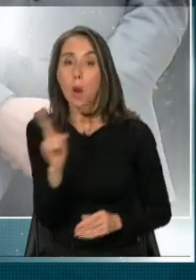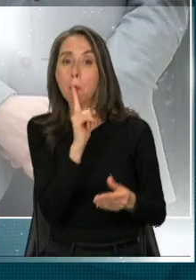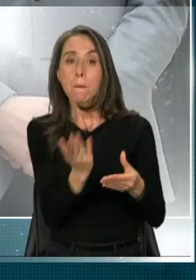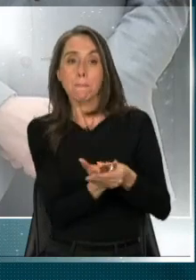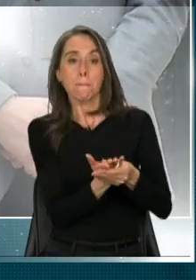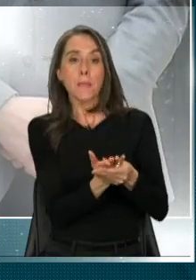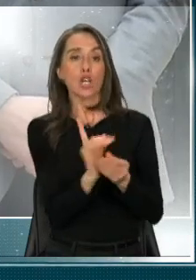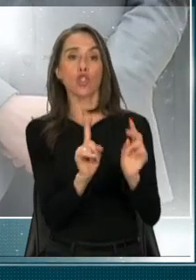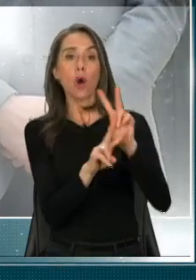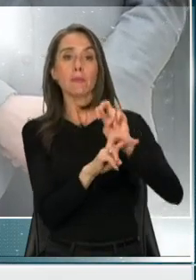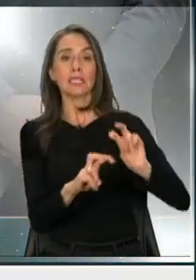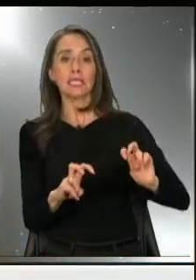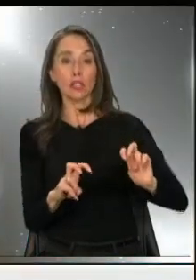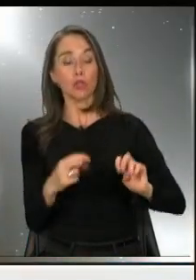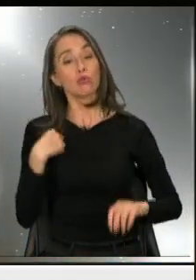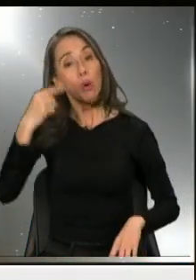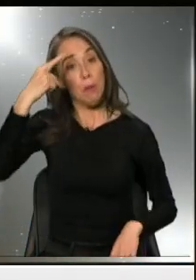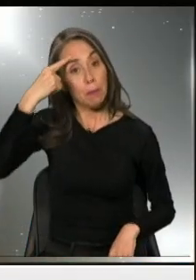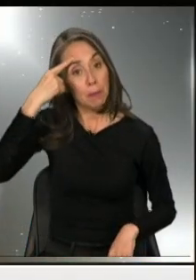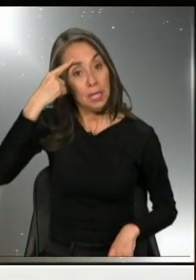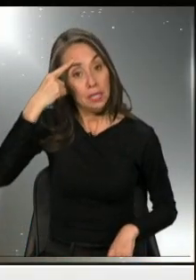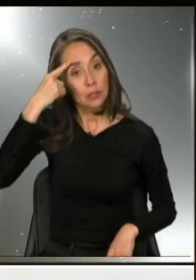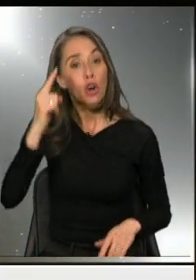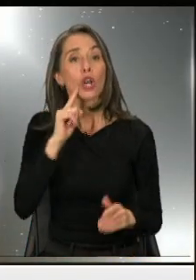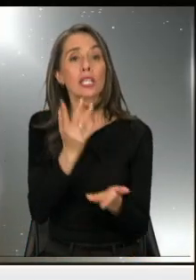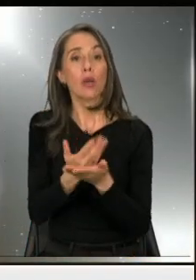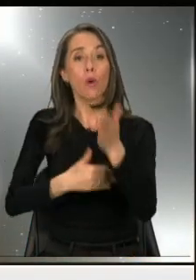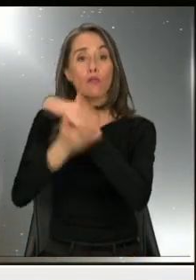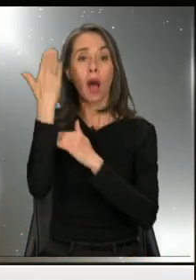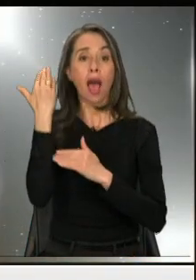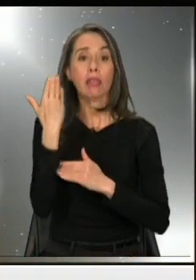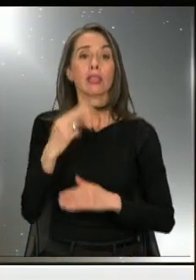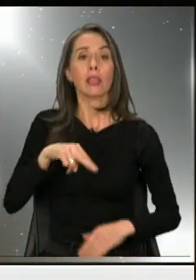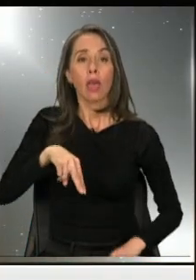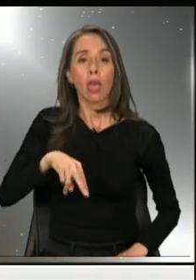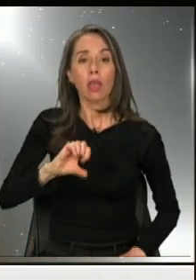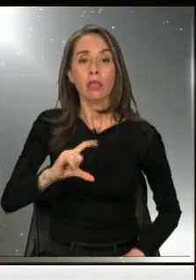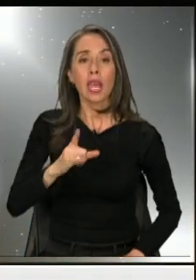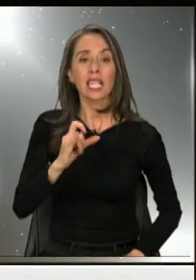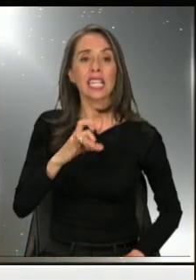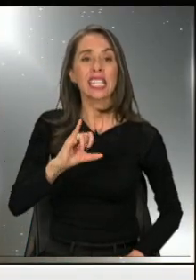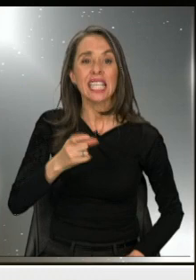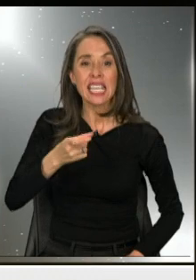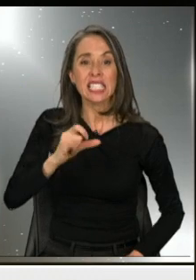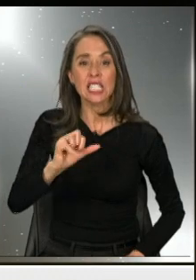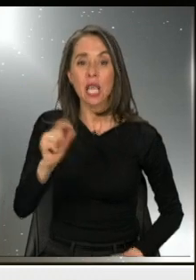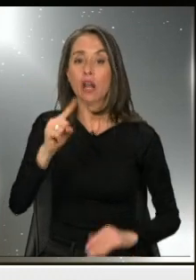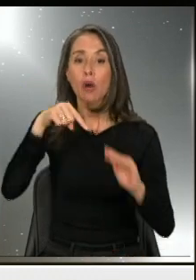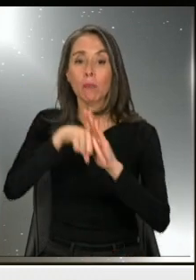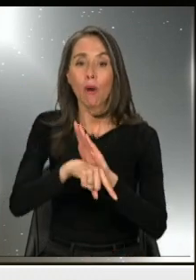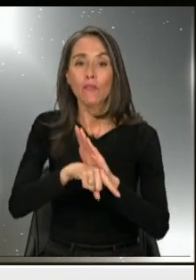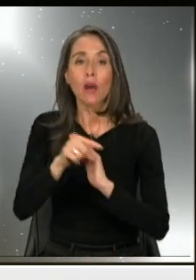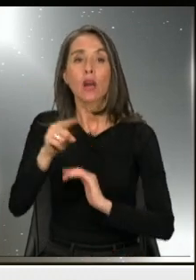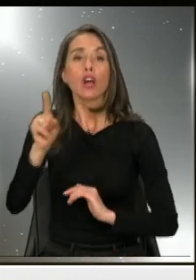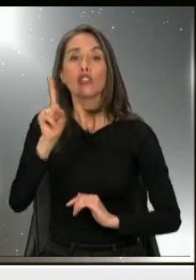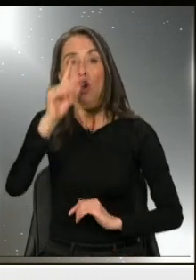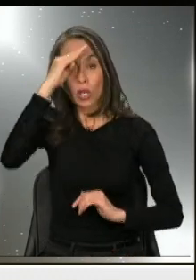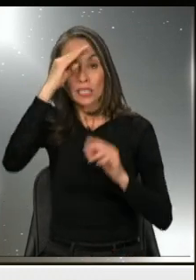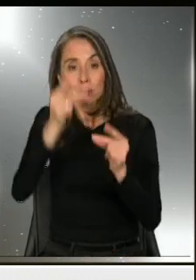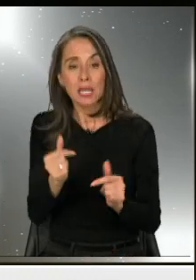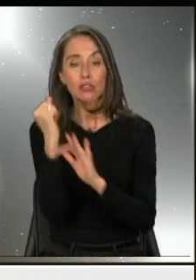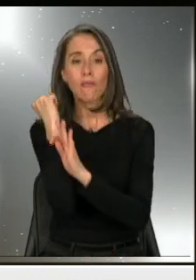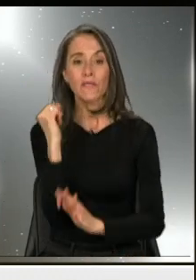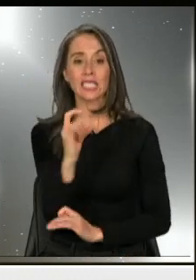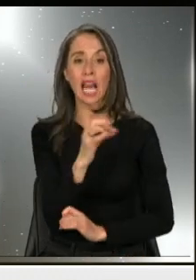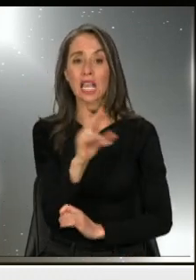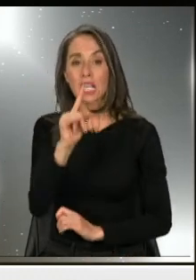quiso investigar eso a mí más bien me parece que lo que hubo fue negligencia en esa investigación probablemente falta de experticia el fiscal guevara no